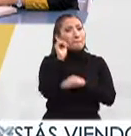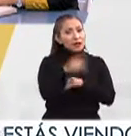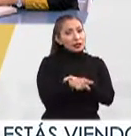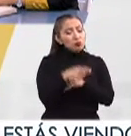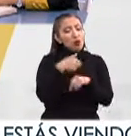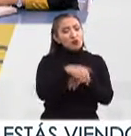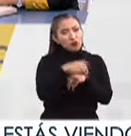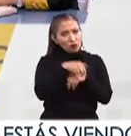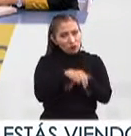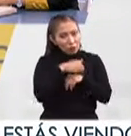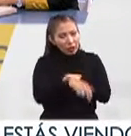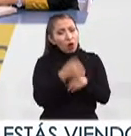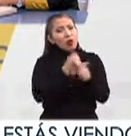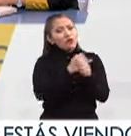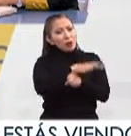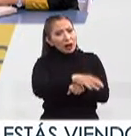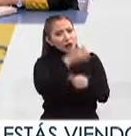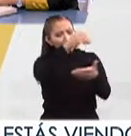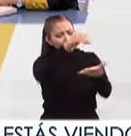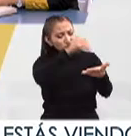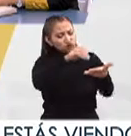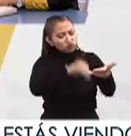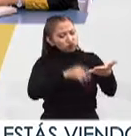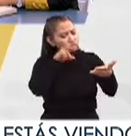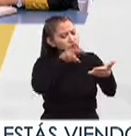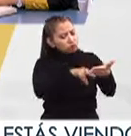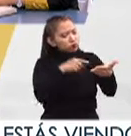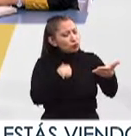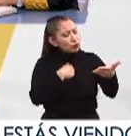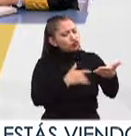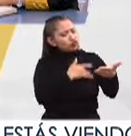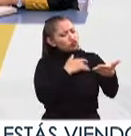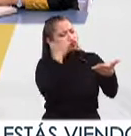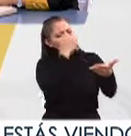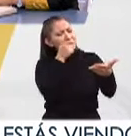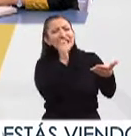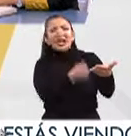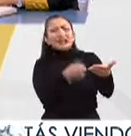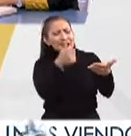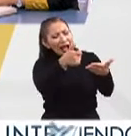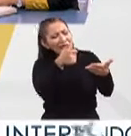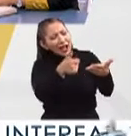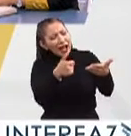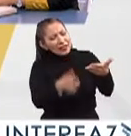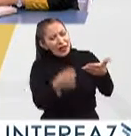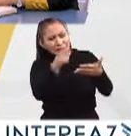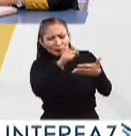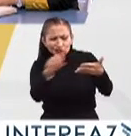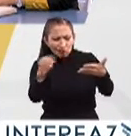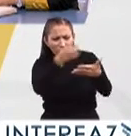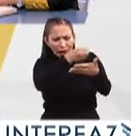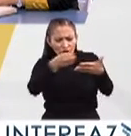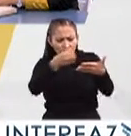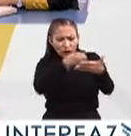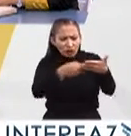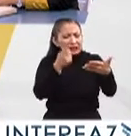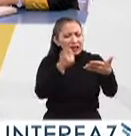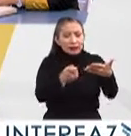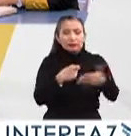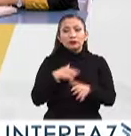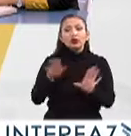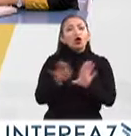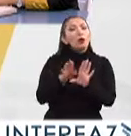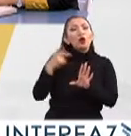estos datos, y es muy importante que sepamos cómo interpretarlos, ¿no? ¿Qué significa cada uno de los indicadores que nos entregan?